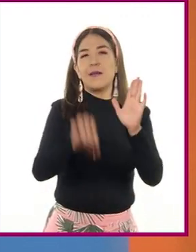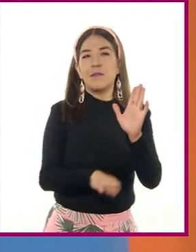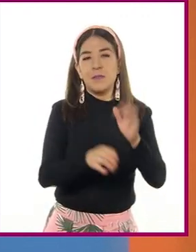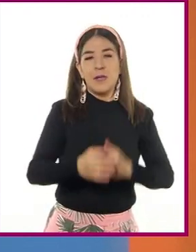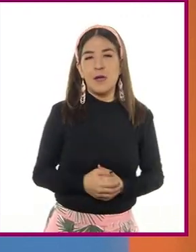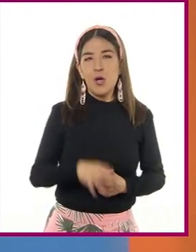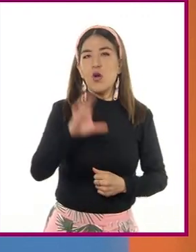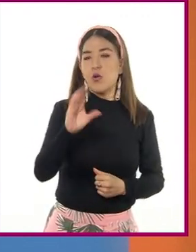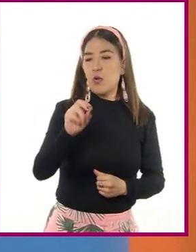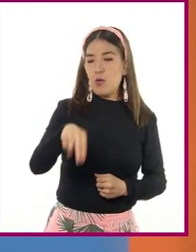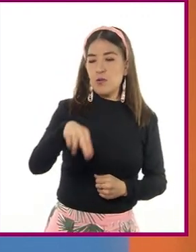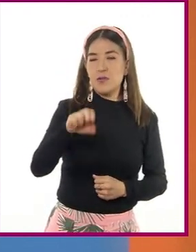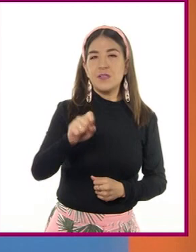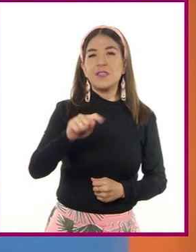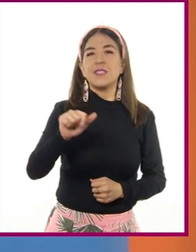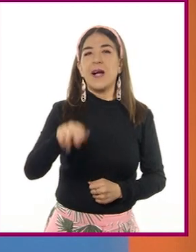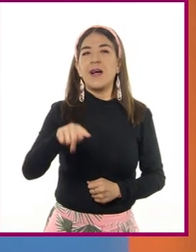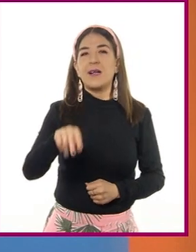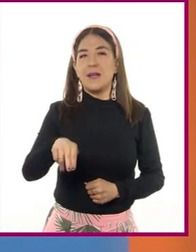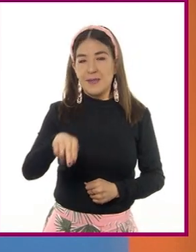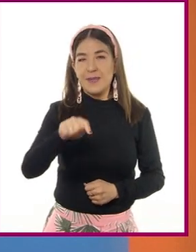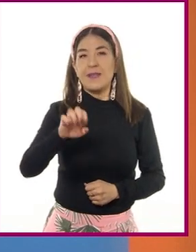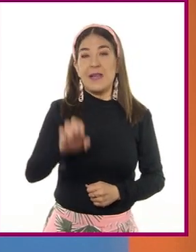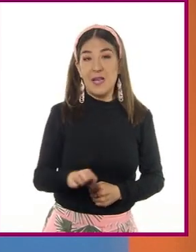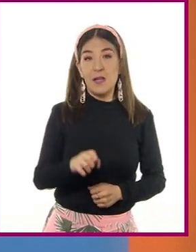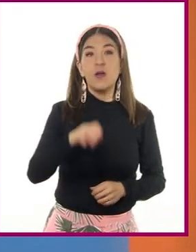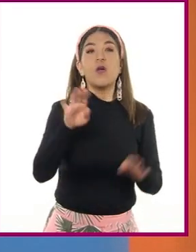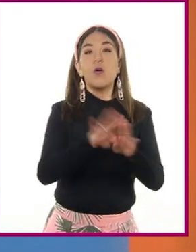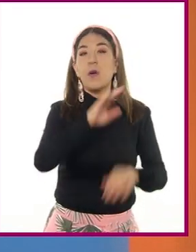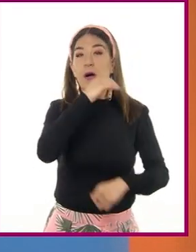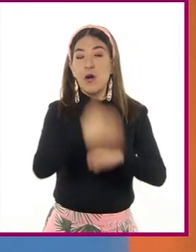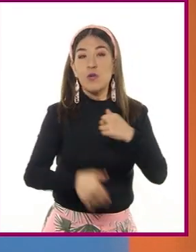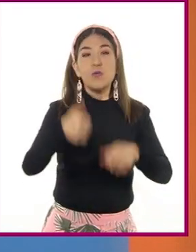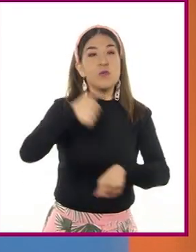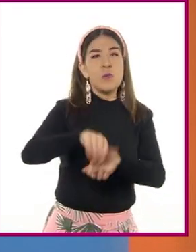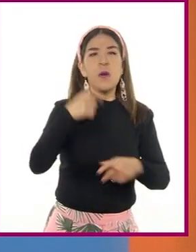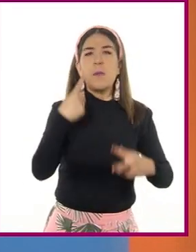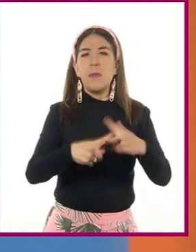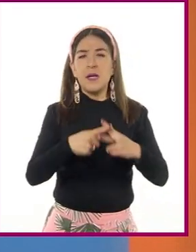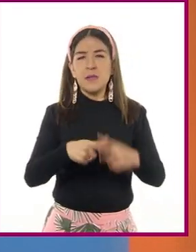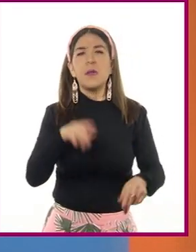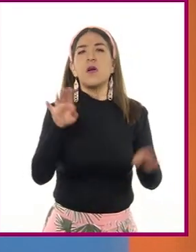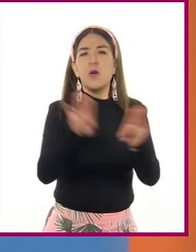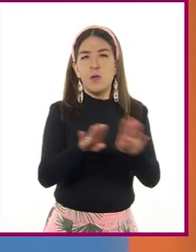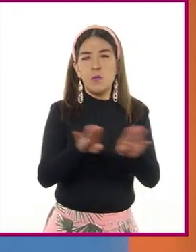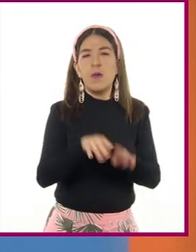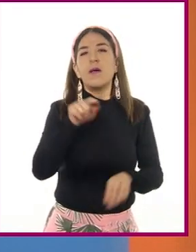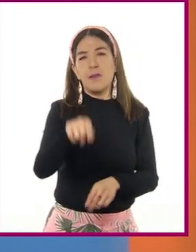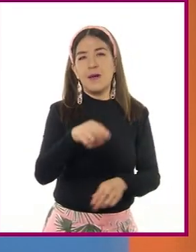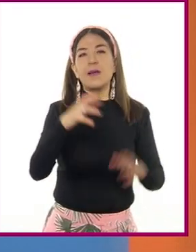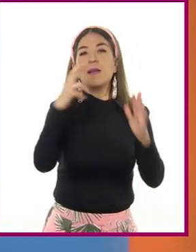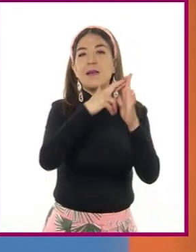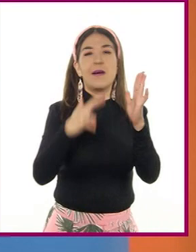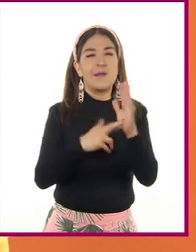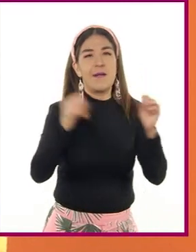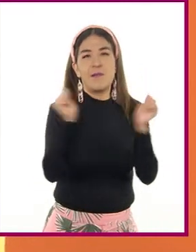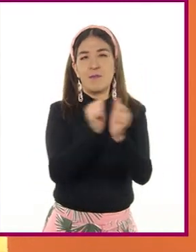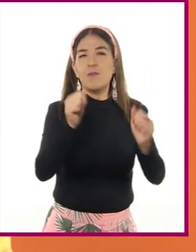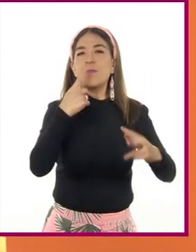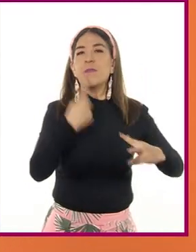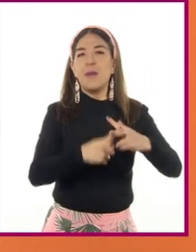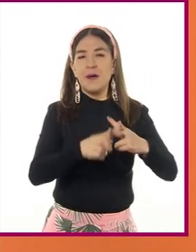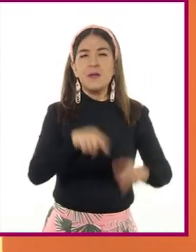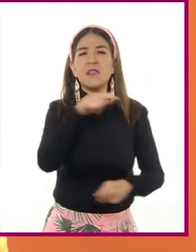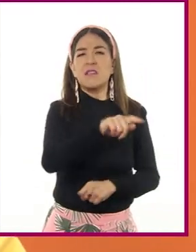es constante. Los términos de una sucesión aritmética pueden ser representados mediante una regla matemática.